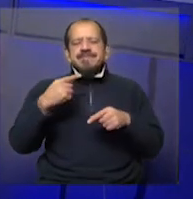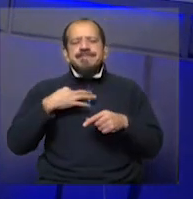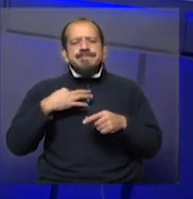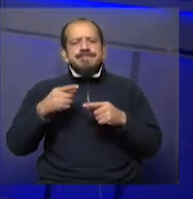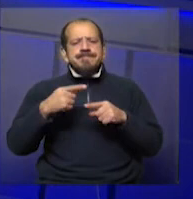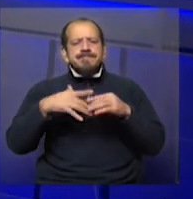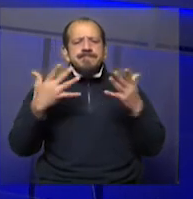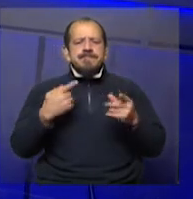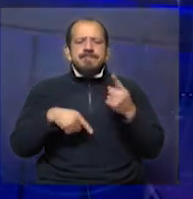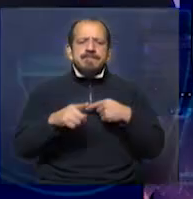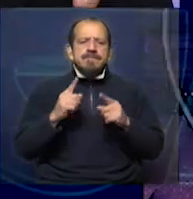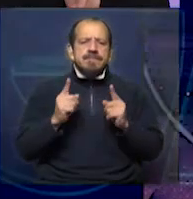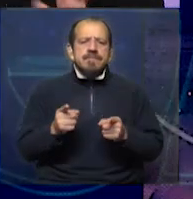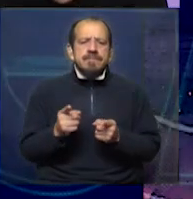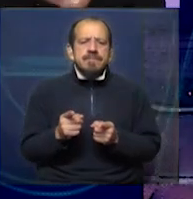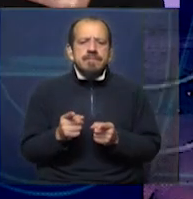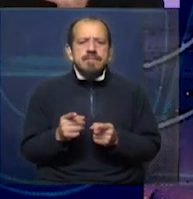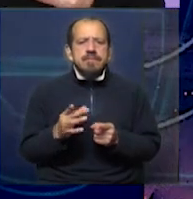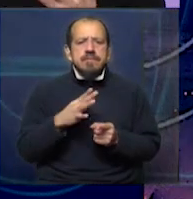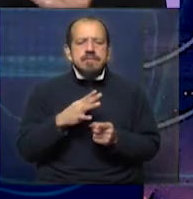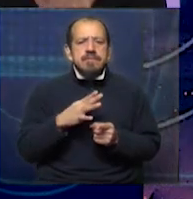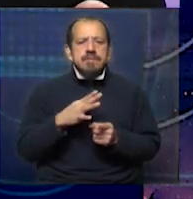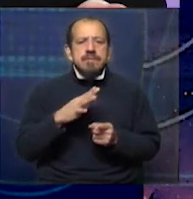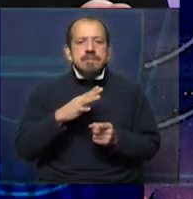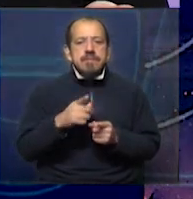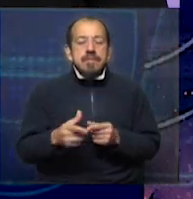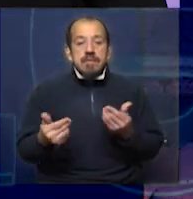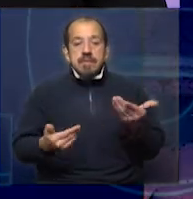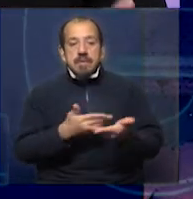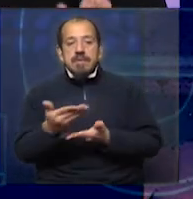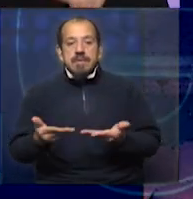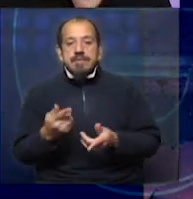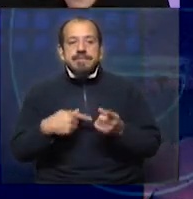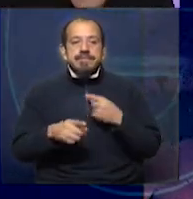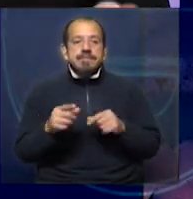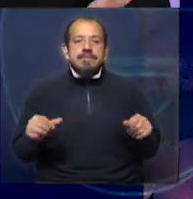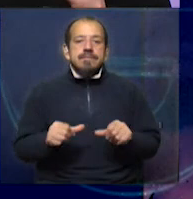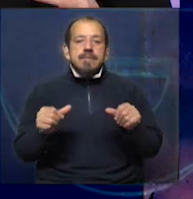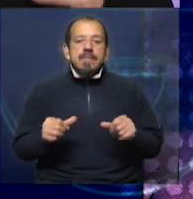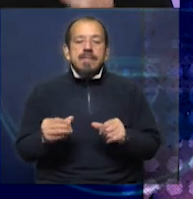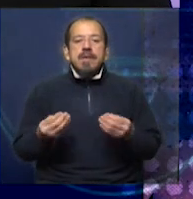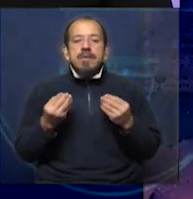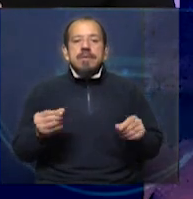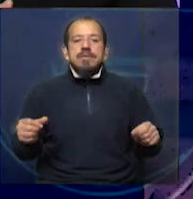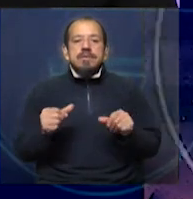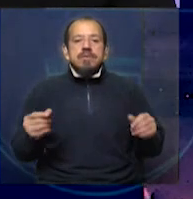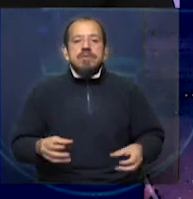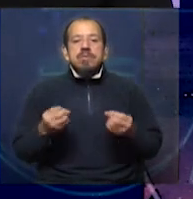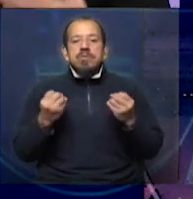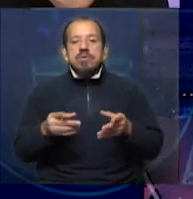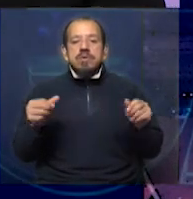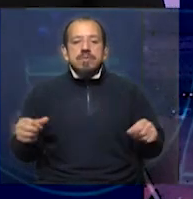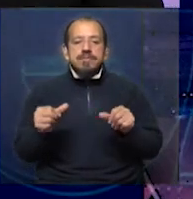y al mismo tiempo tener instancias para compartir lo que se hace, cómo se hace, por qué se hace de una